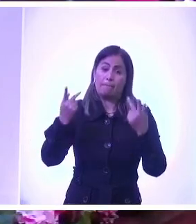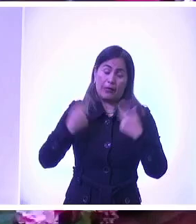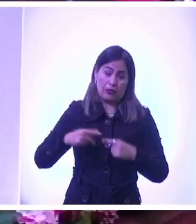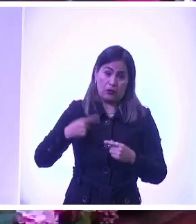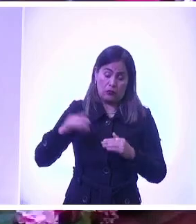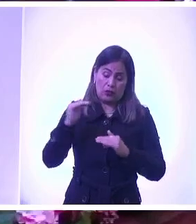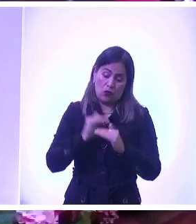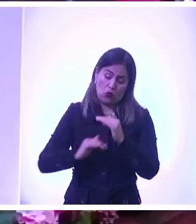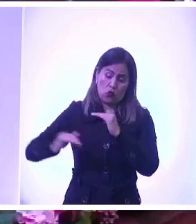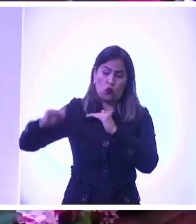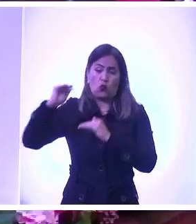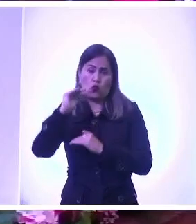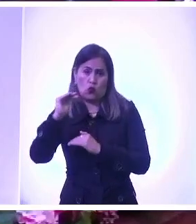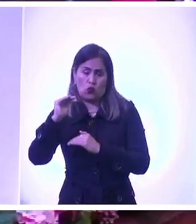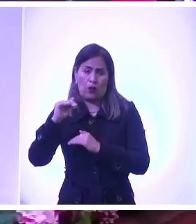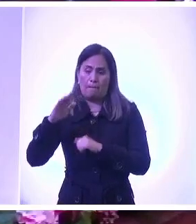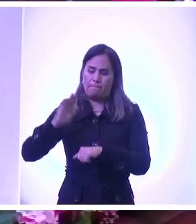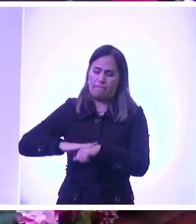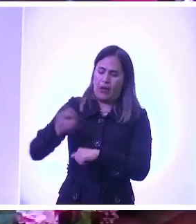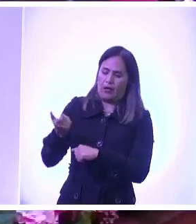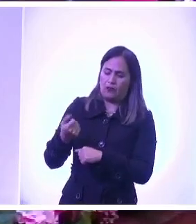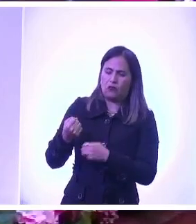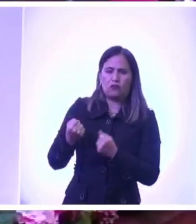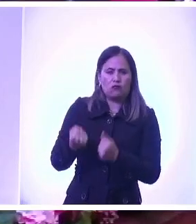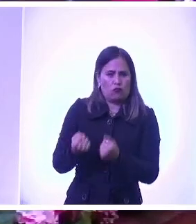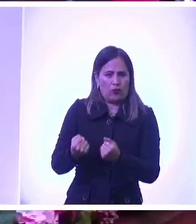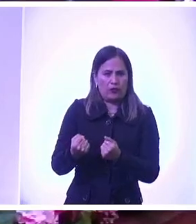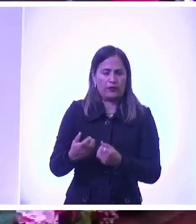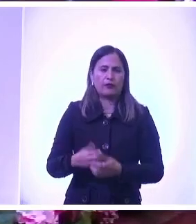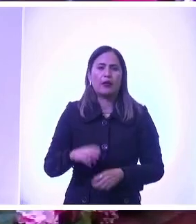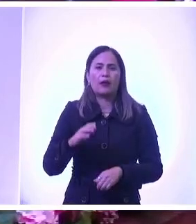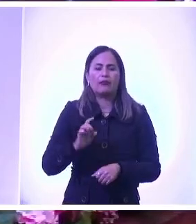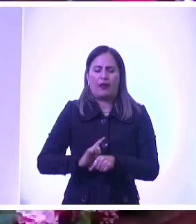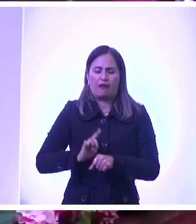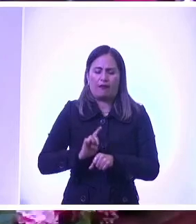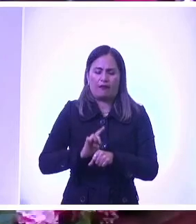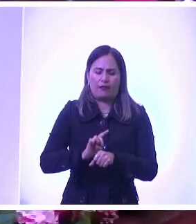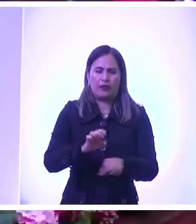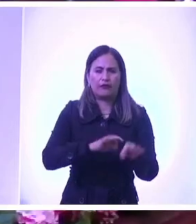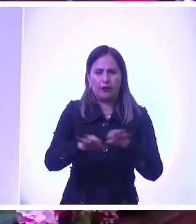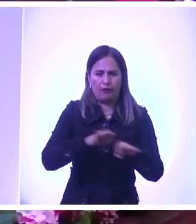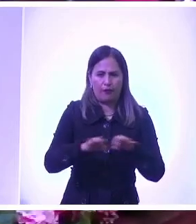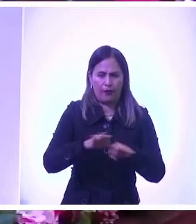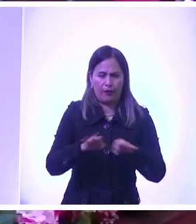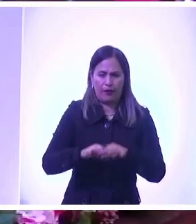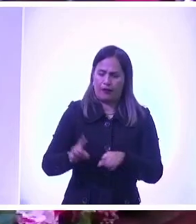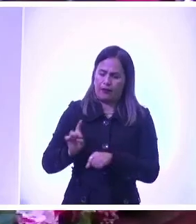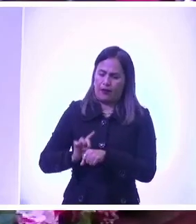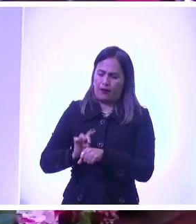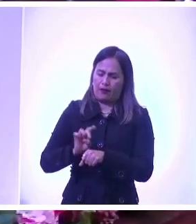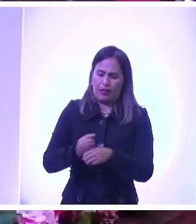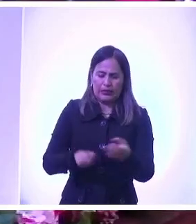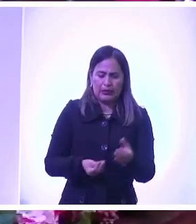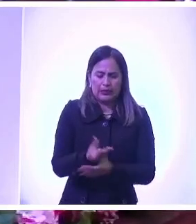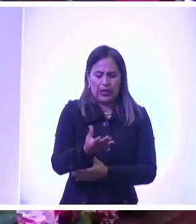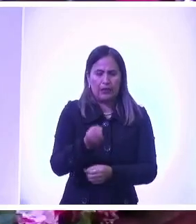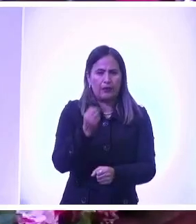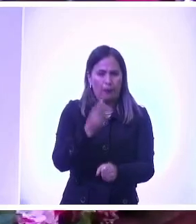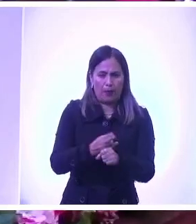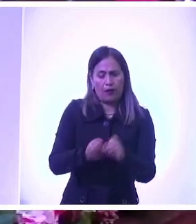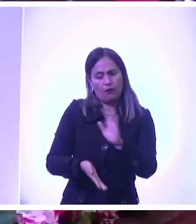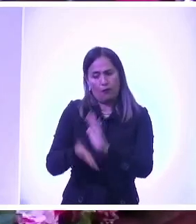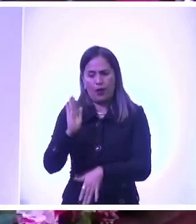eh nos fortalecen que son los que todos los días están chambeando los que todos los días salen temprano van a